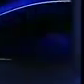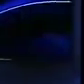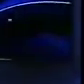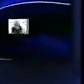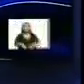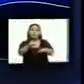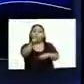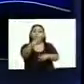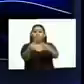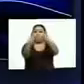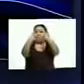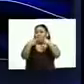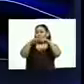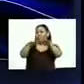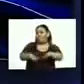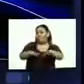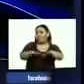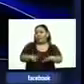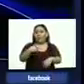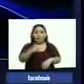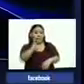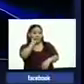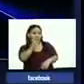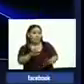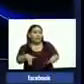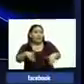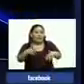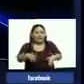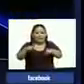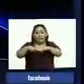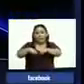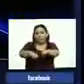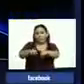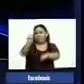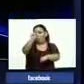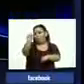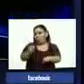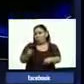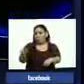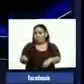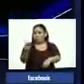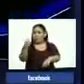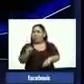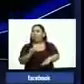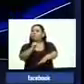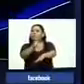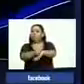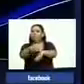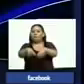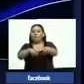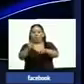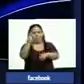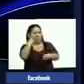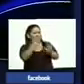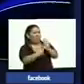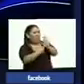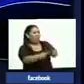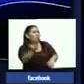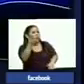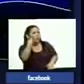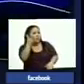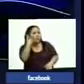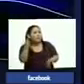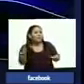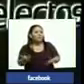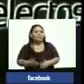Gracias por continuar con nosotros. Le comentamos que la cadena de Super Selectos tiene nueva sucursal y le vamos a mostrar a dónde en esta